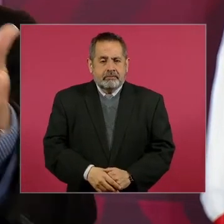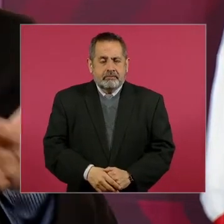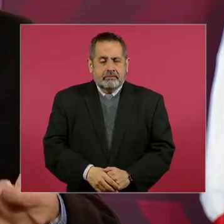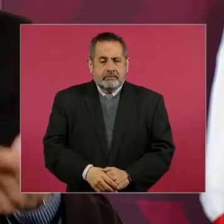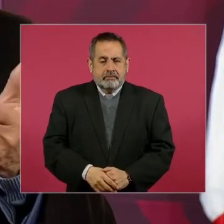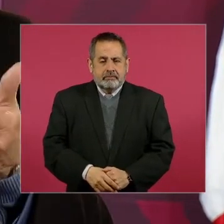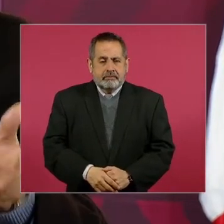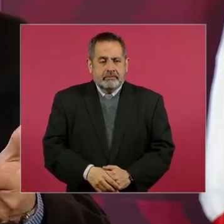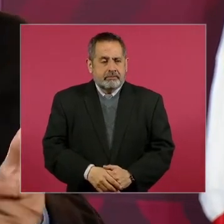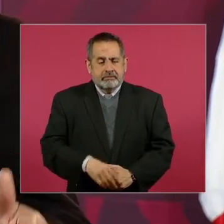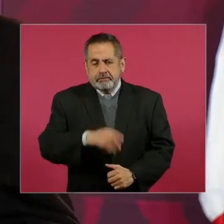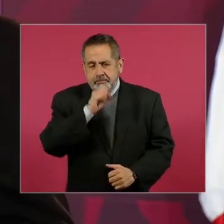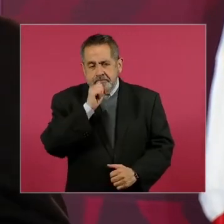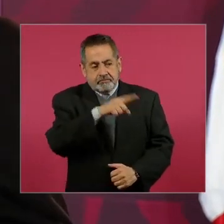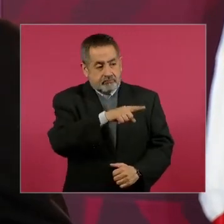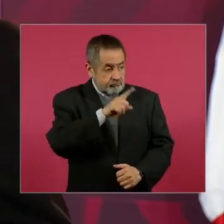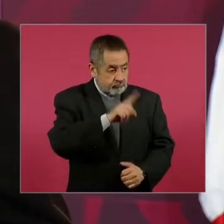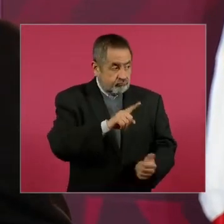tienen un compromiso